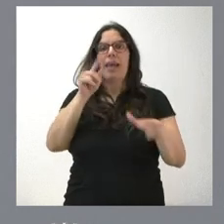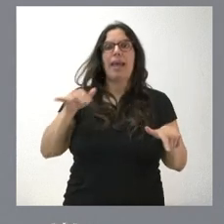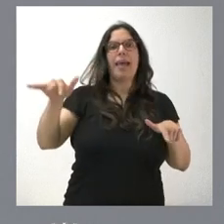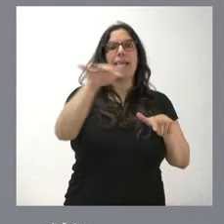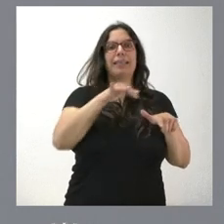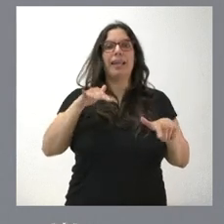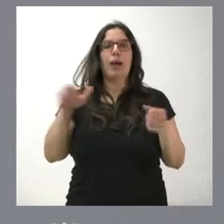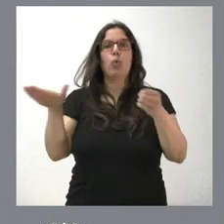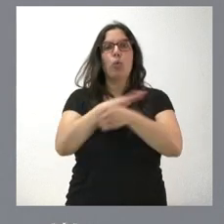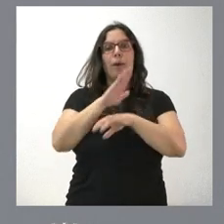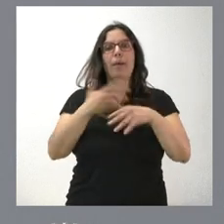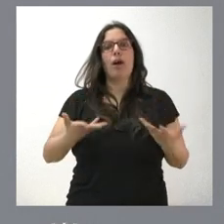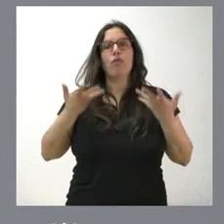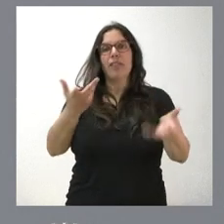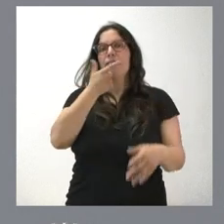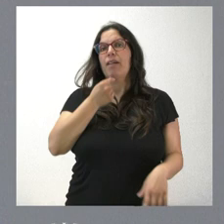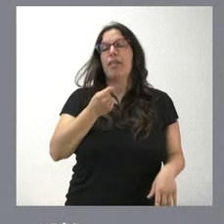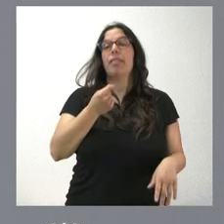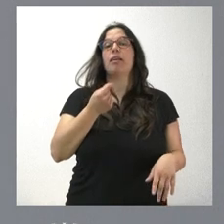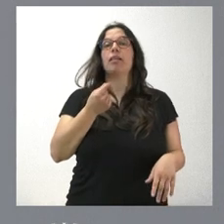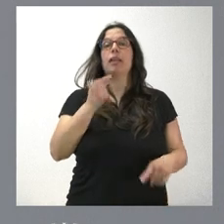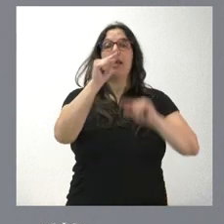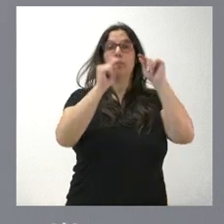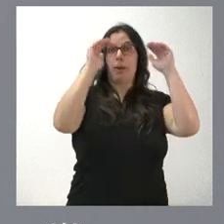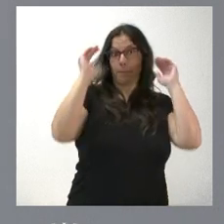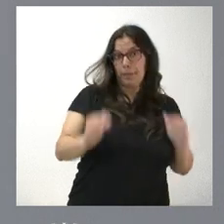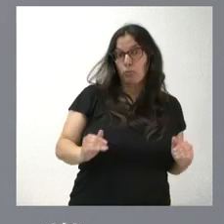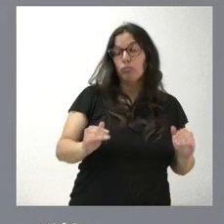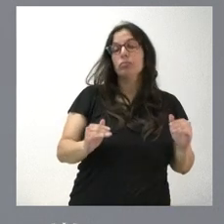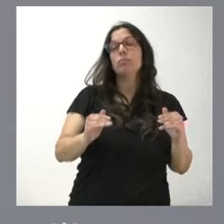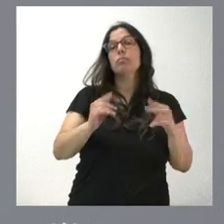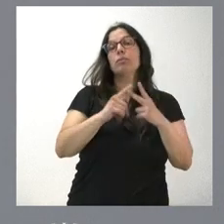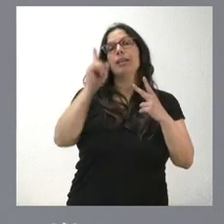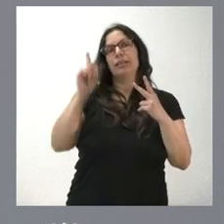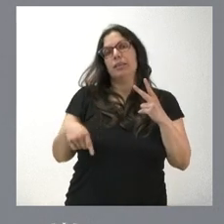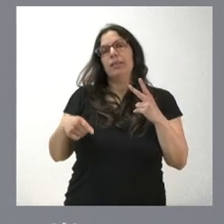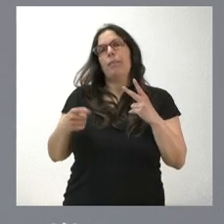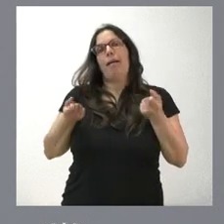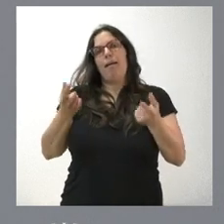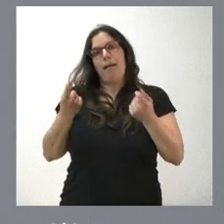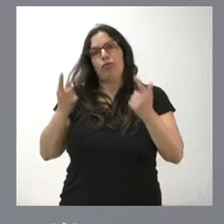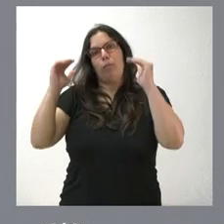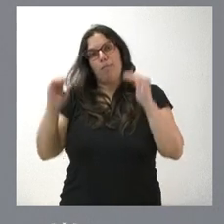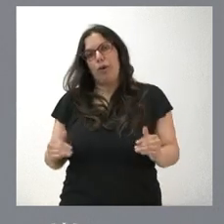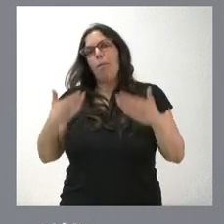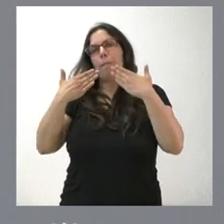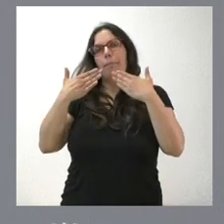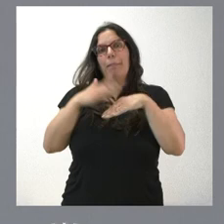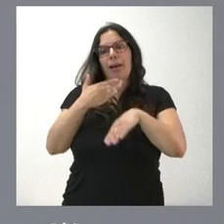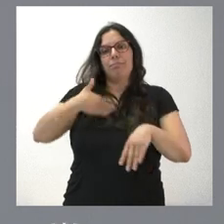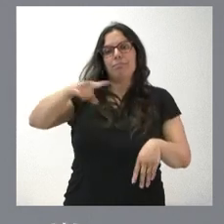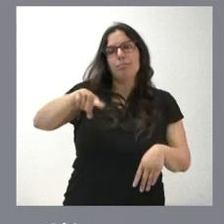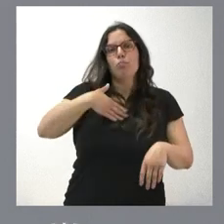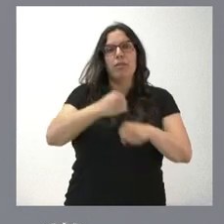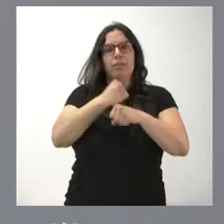donde estamos facilitando, por un lado, la reducción de emisiones de CO2 y, por otro, la reducción de los costes relativos a